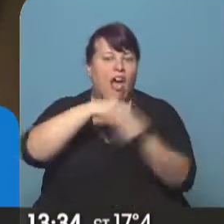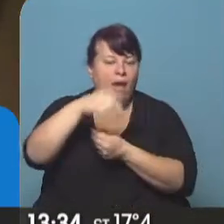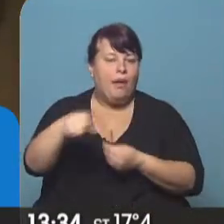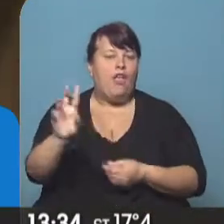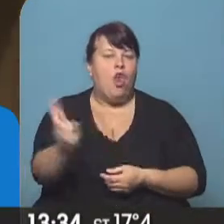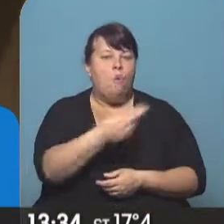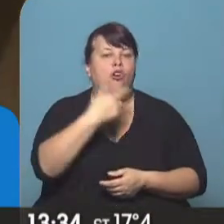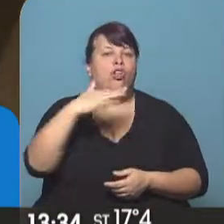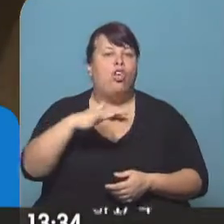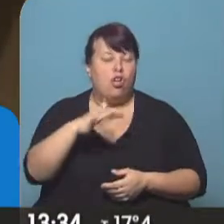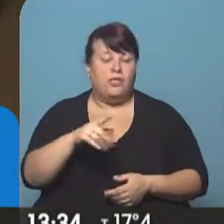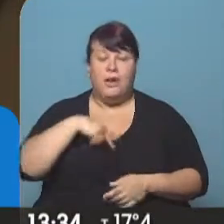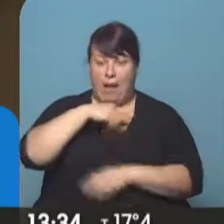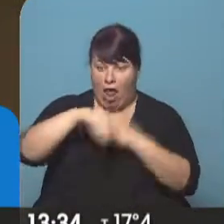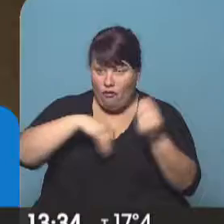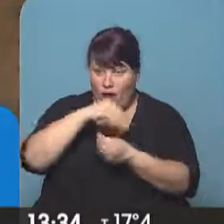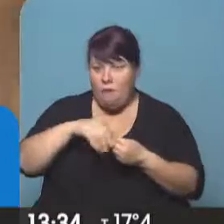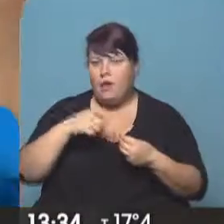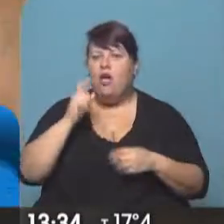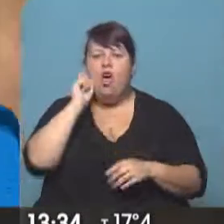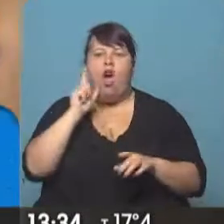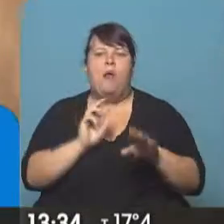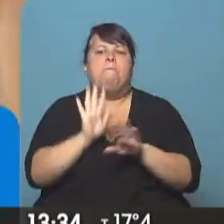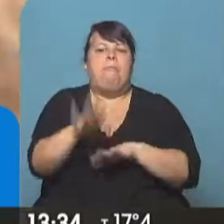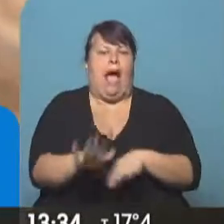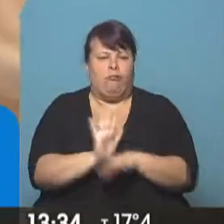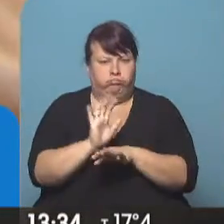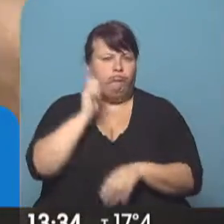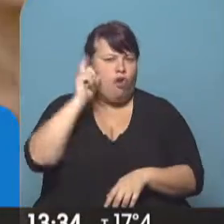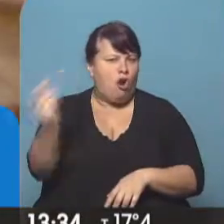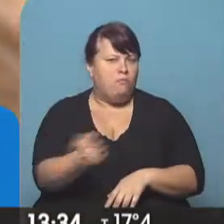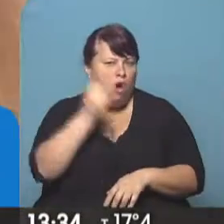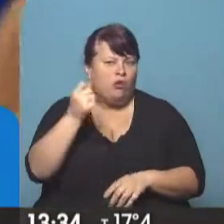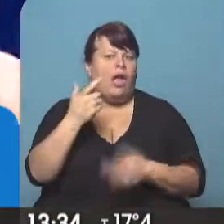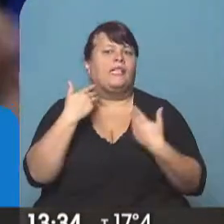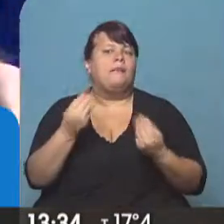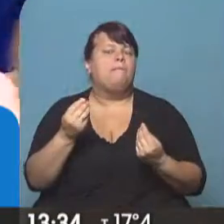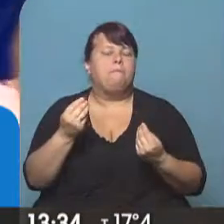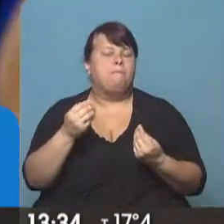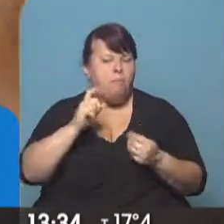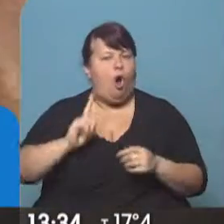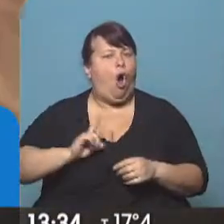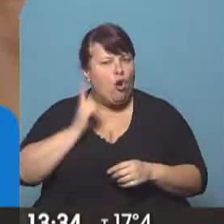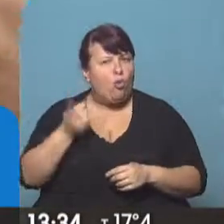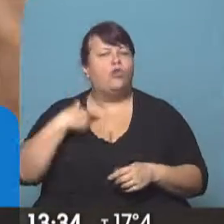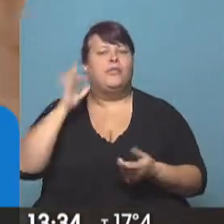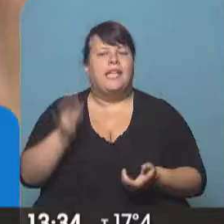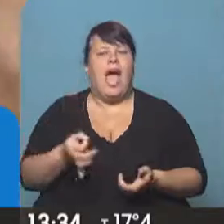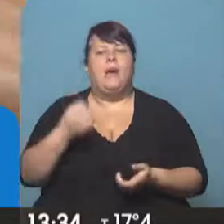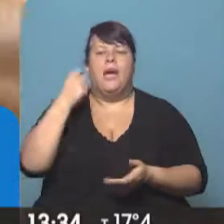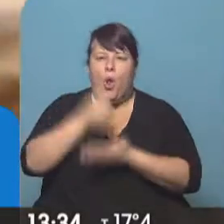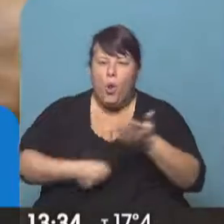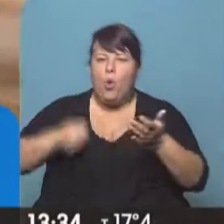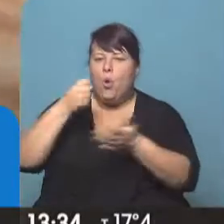de las víctimas de 11? Para los familiares es un gran paso, es un gran logro, motivo de orgullo de saber que una